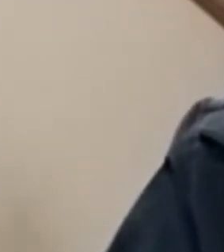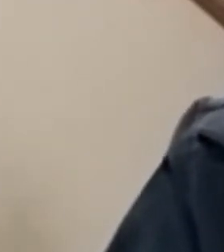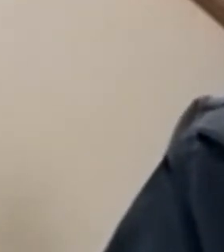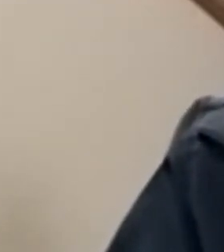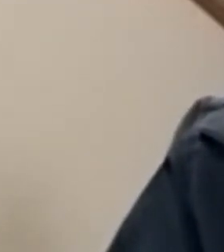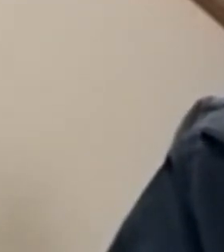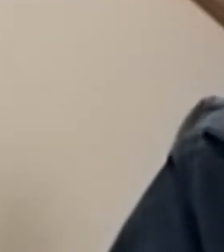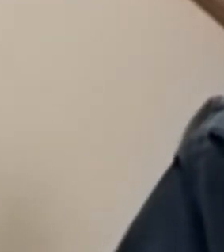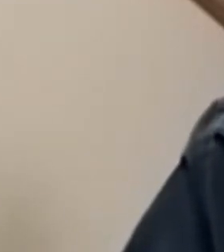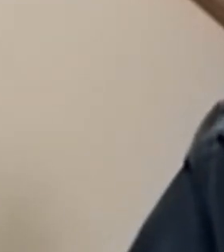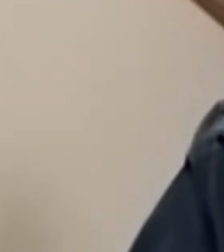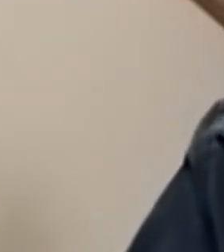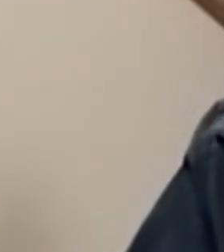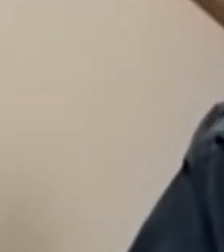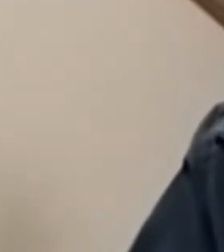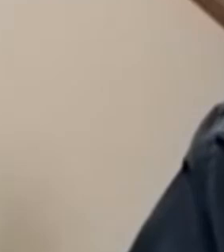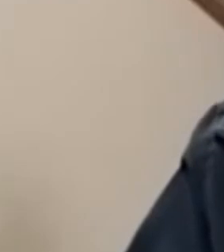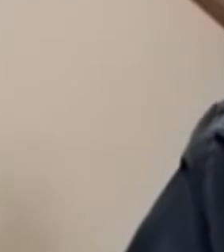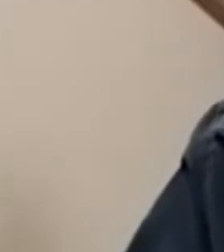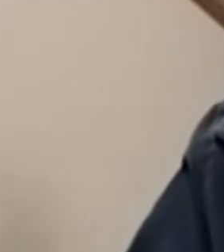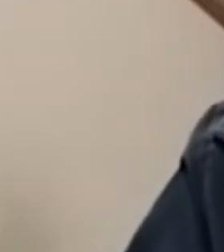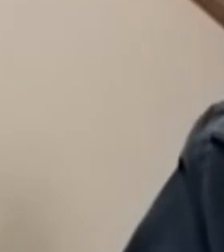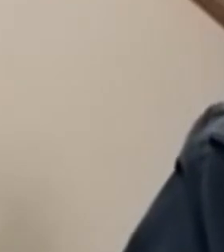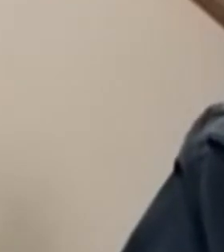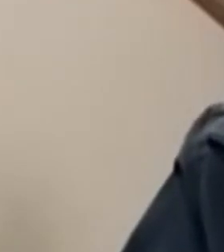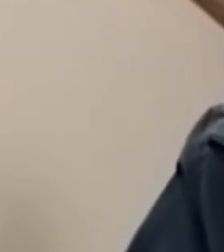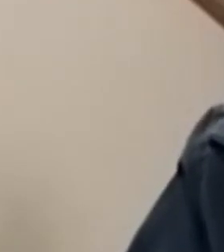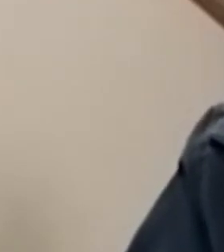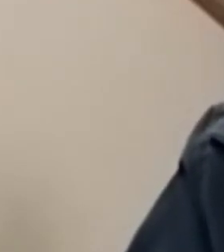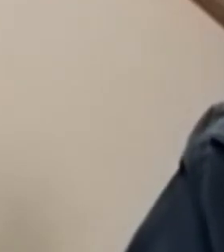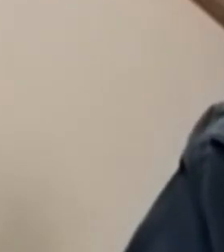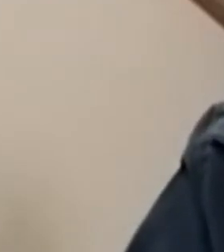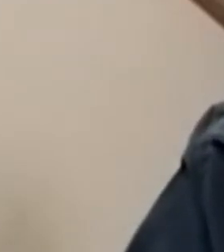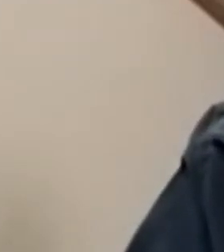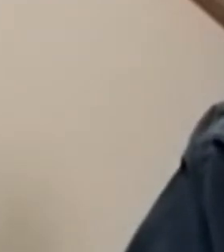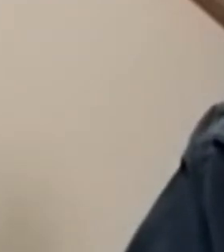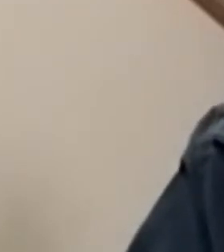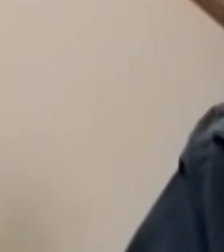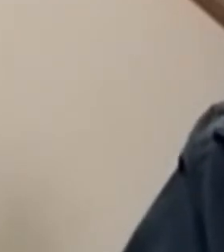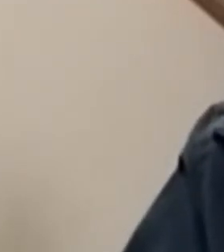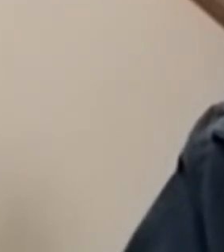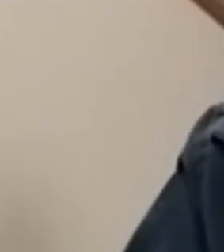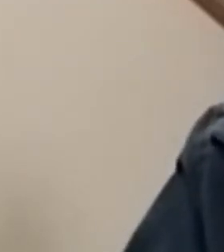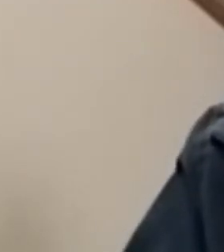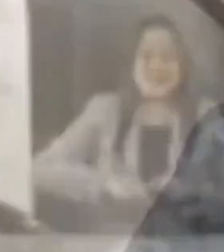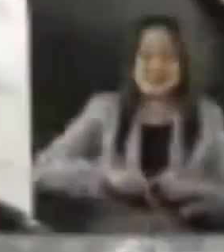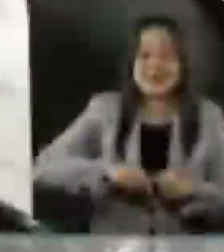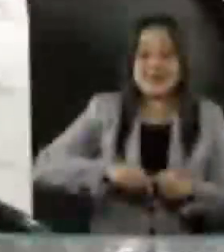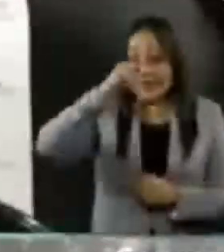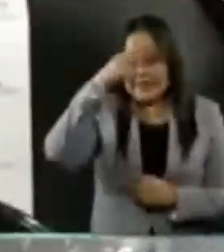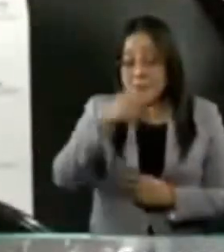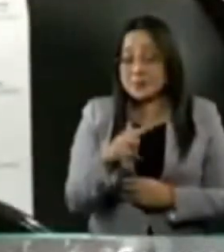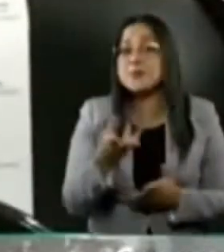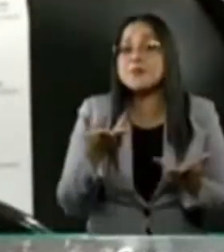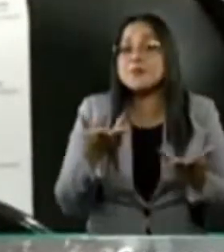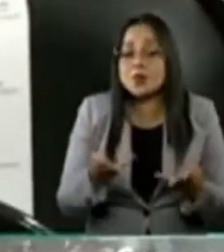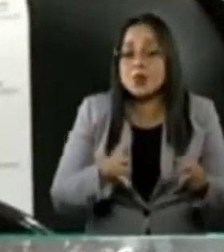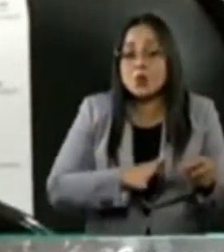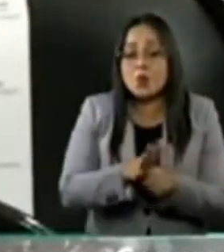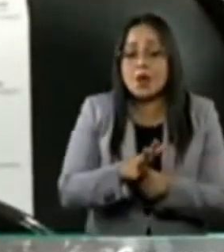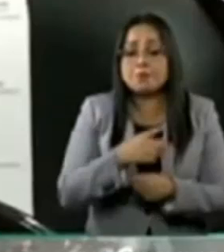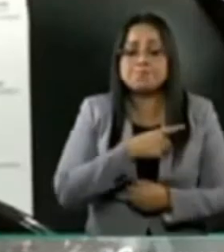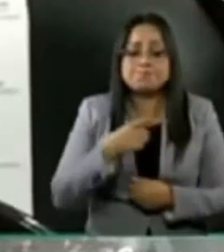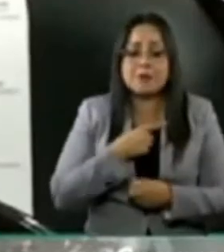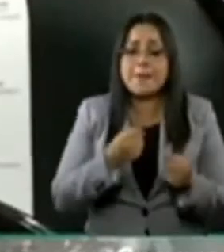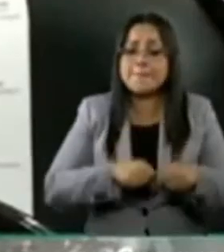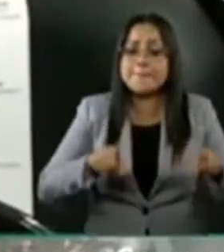a 3 meses. Eso yo no lo había visto en ningún gobierno en todos estos años, en